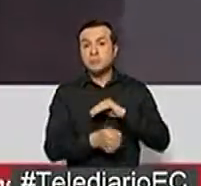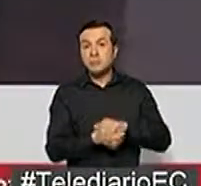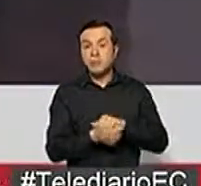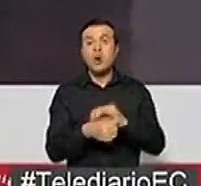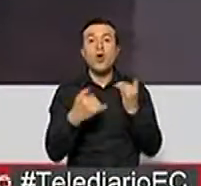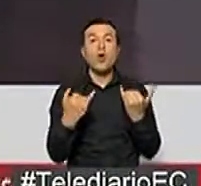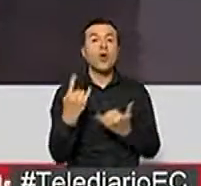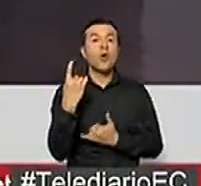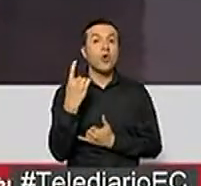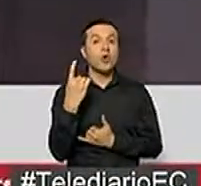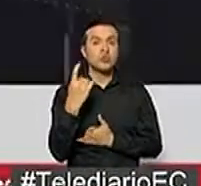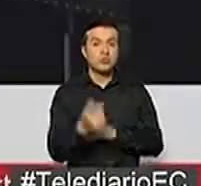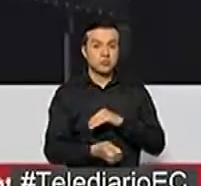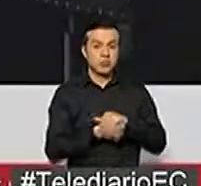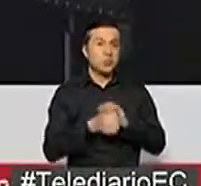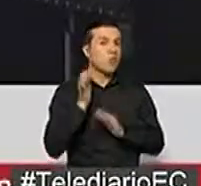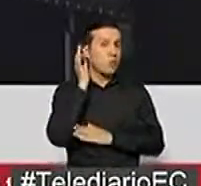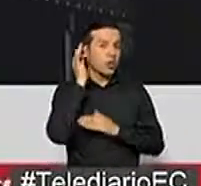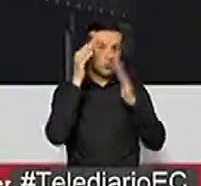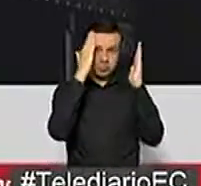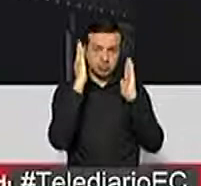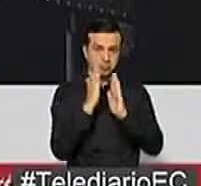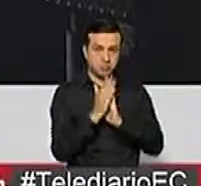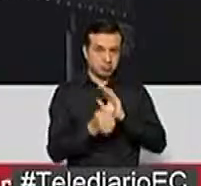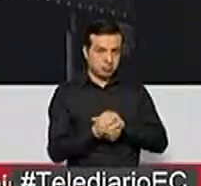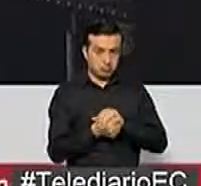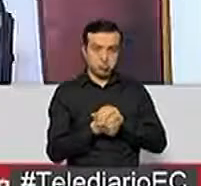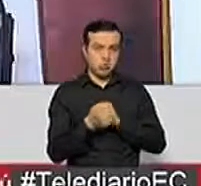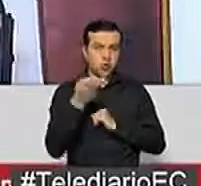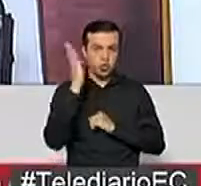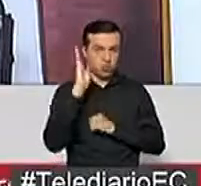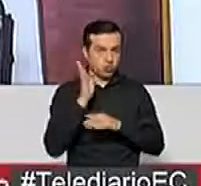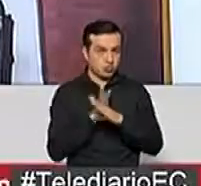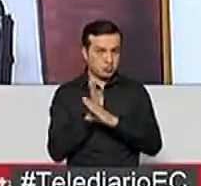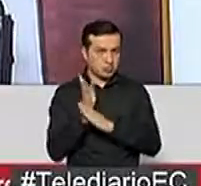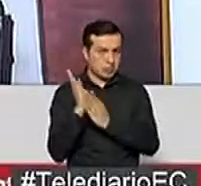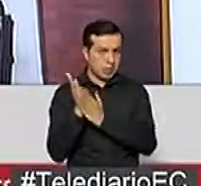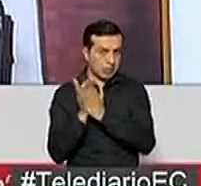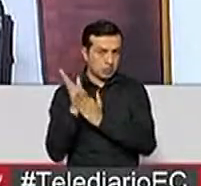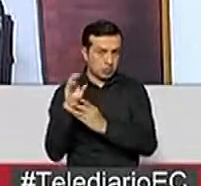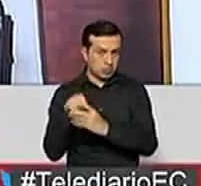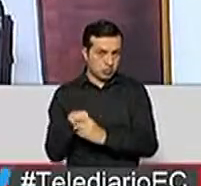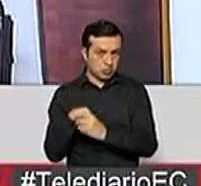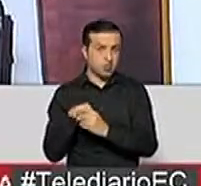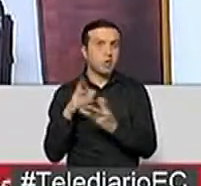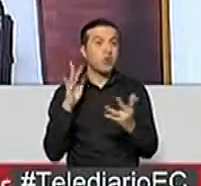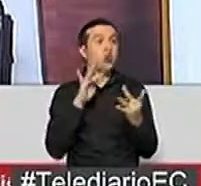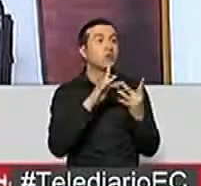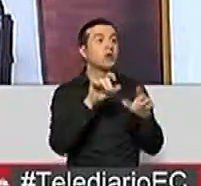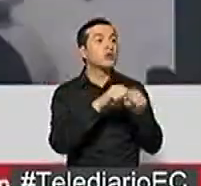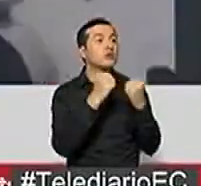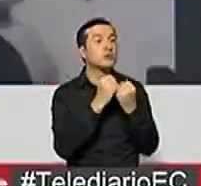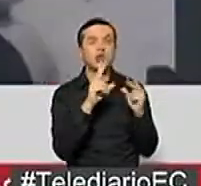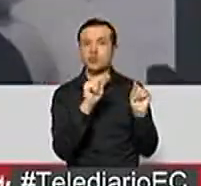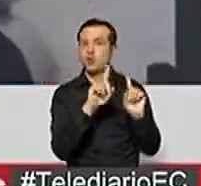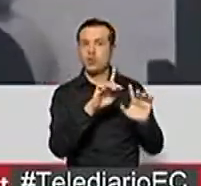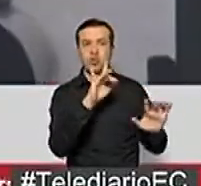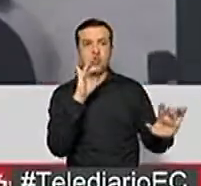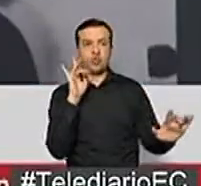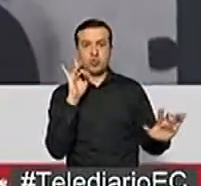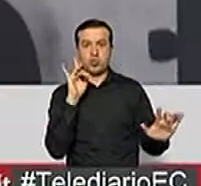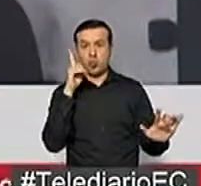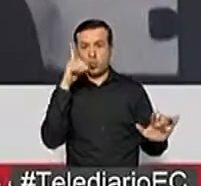11 religiosas viven en claustro. Al dedicar su vida al servicio de Dios, las monjas carmelitas renunciaron al contacto con la sociedad, por lo que un